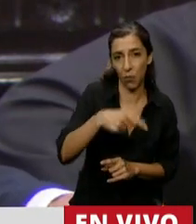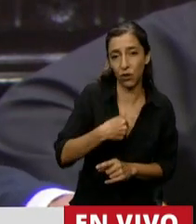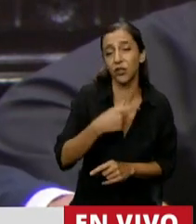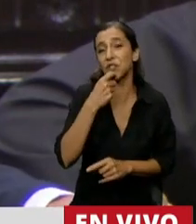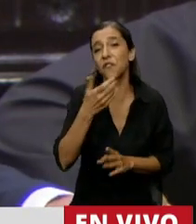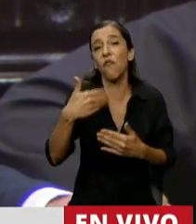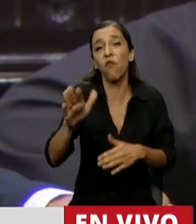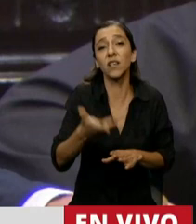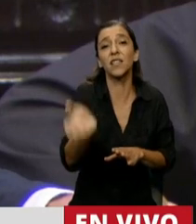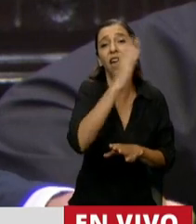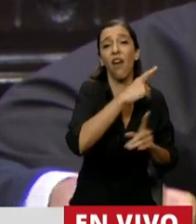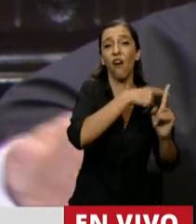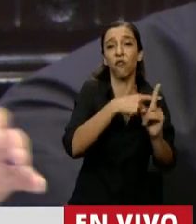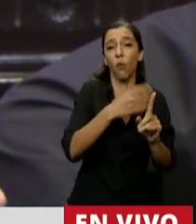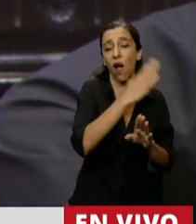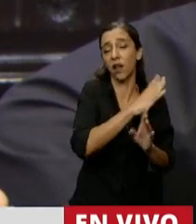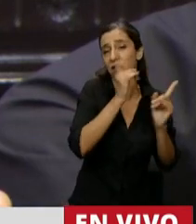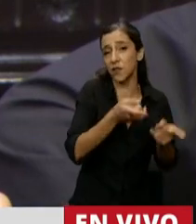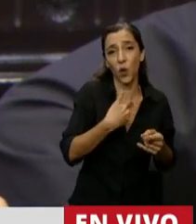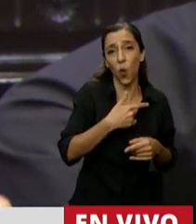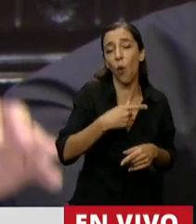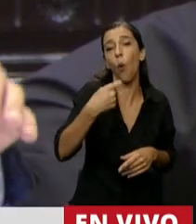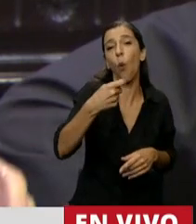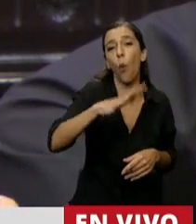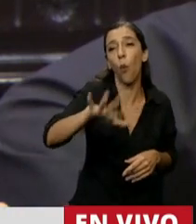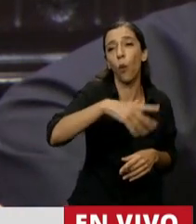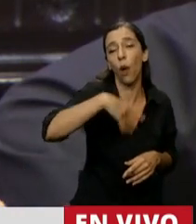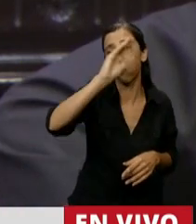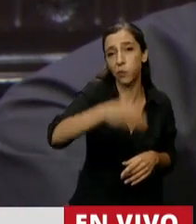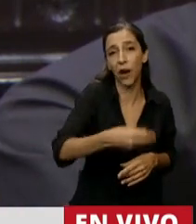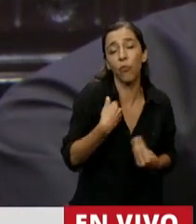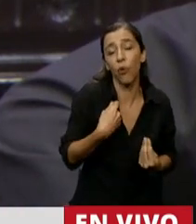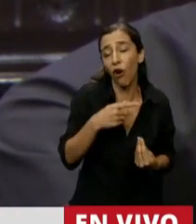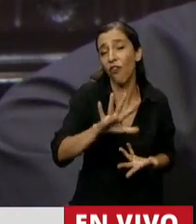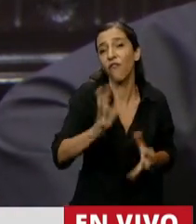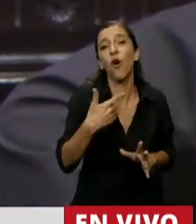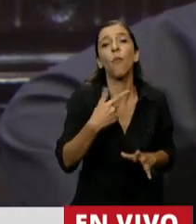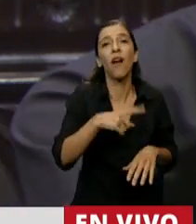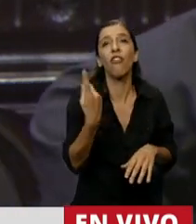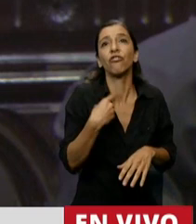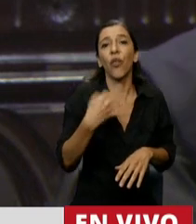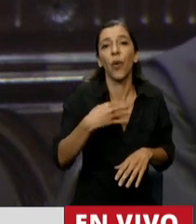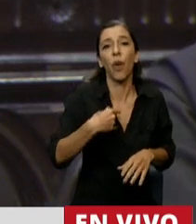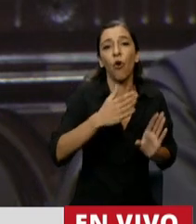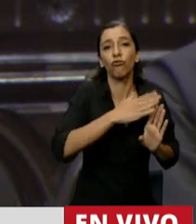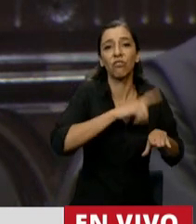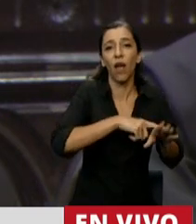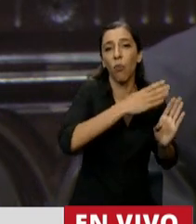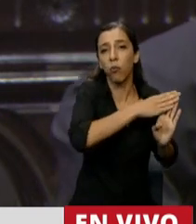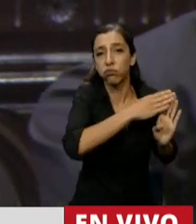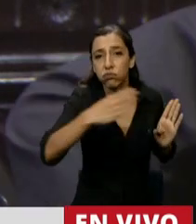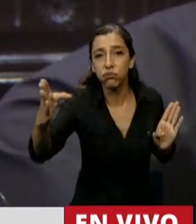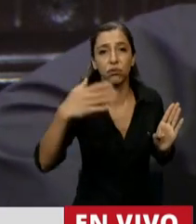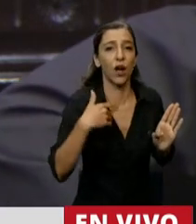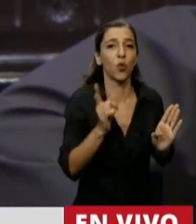los jubilados hubieran perdido en estos tres años, porque la jubilación, el sistema jubilatorio lo tenemos que ver en el tiempo, no en un año en particular, sino en el mediano